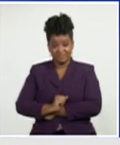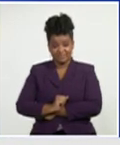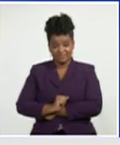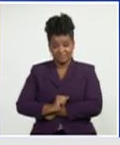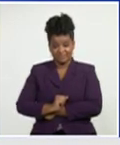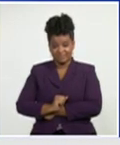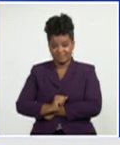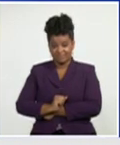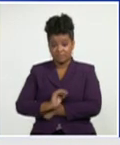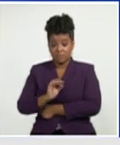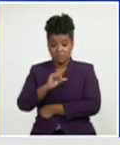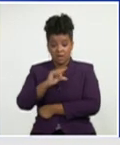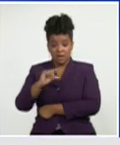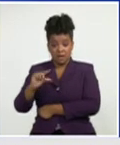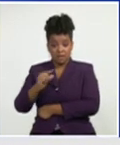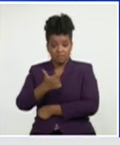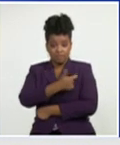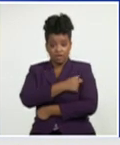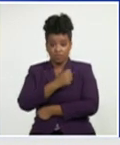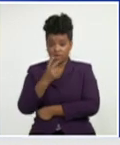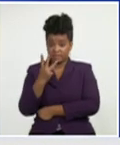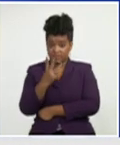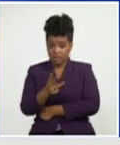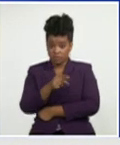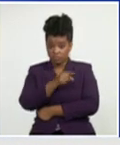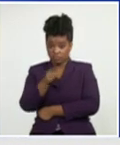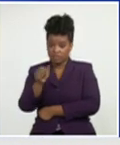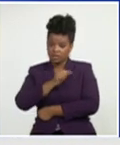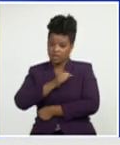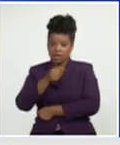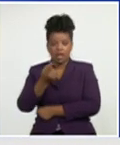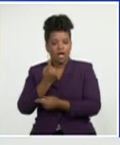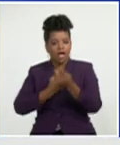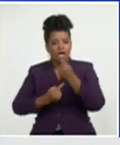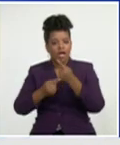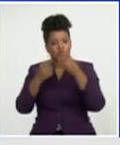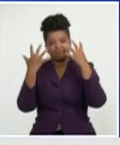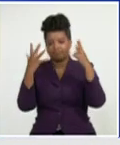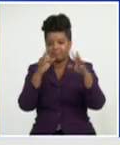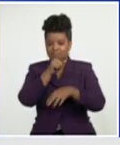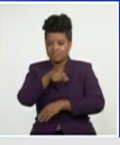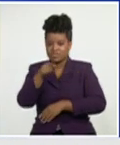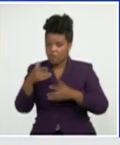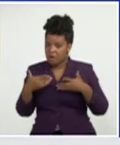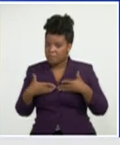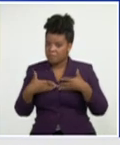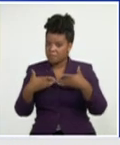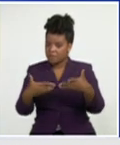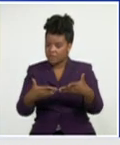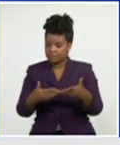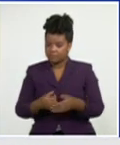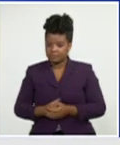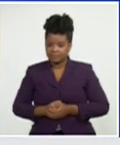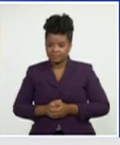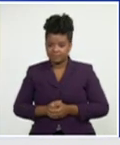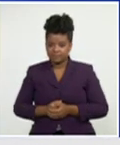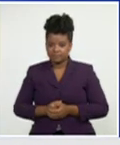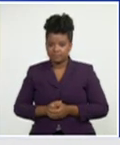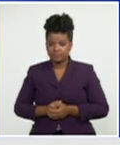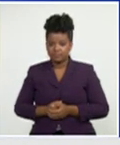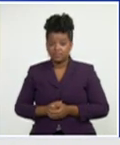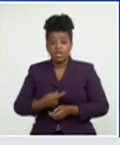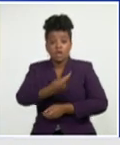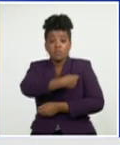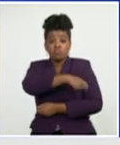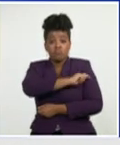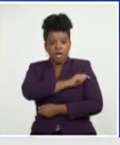vacunales anti-COVID-19 que ustedes quieran desde el Instituto Finlay de Vacunas trasladar. La respuesta del pueblo ha sido maravillosa